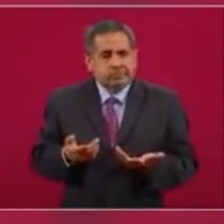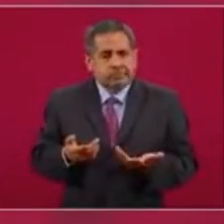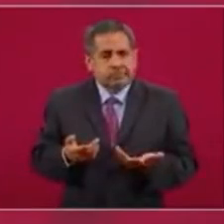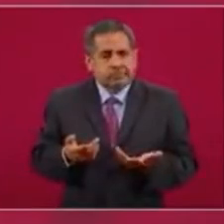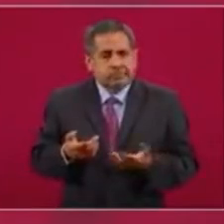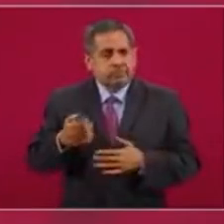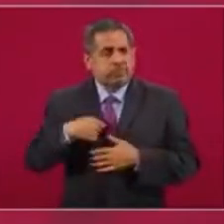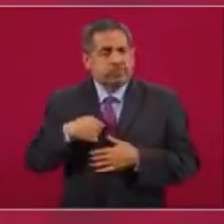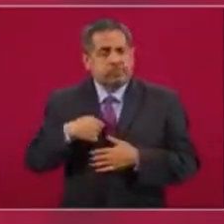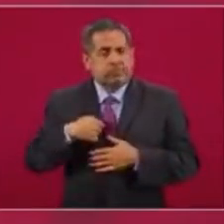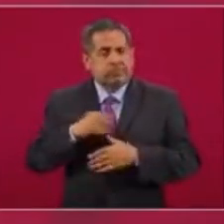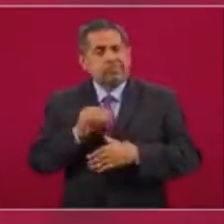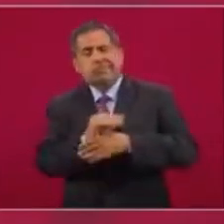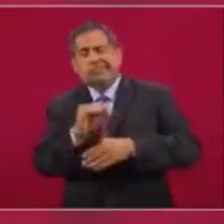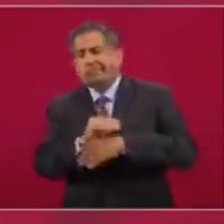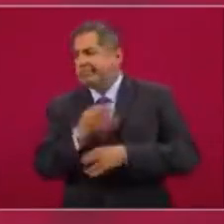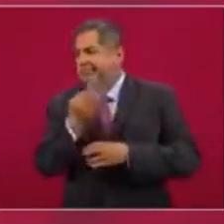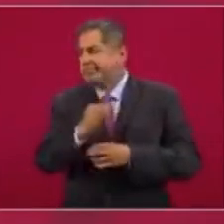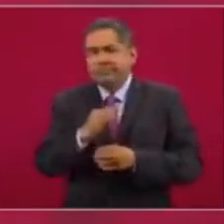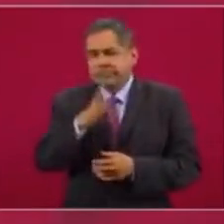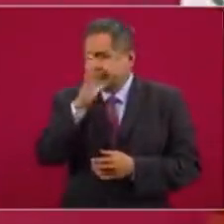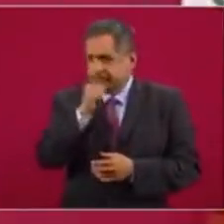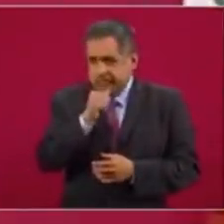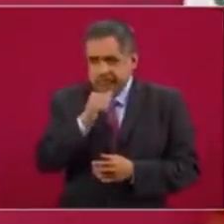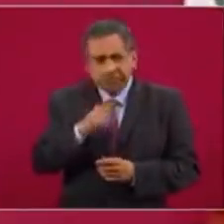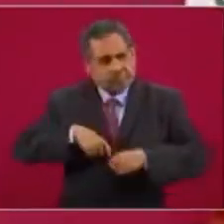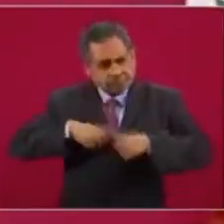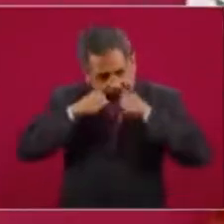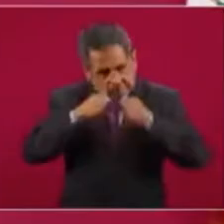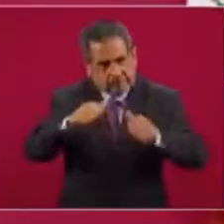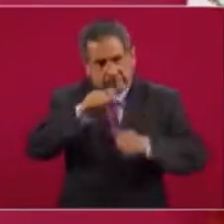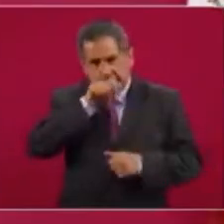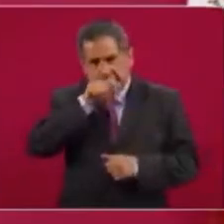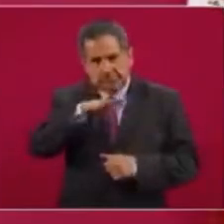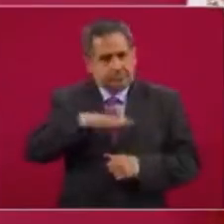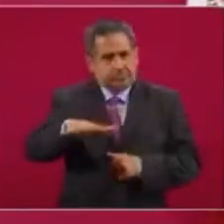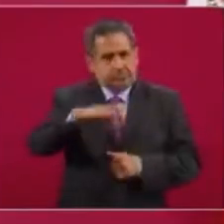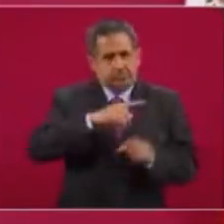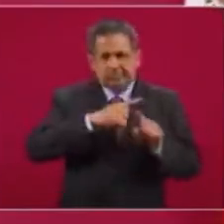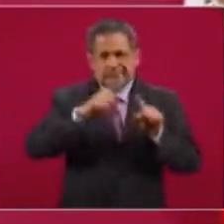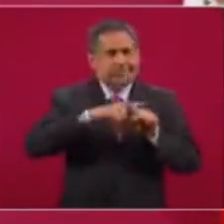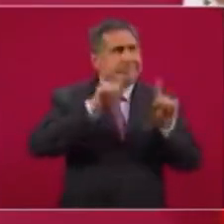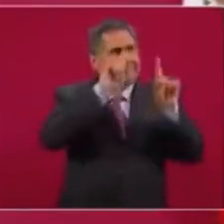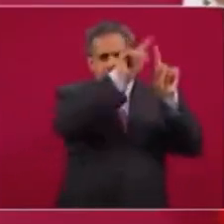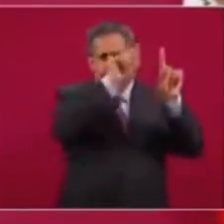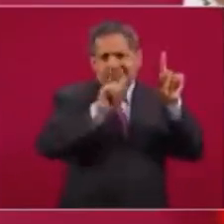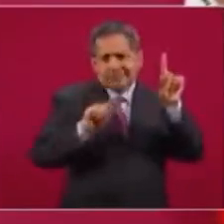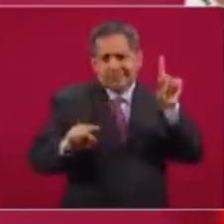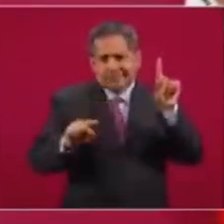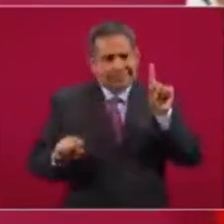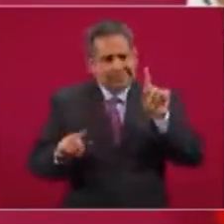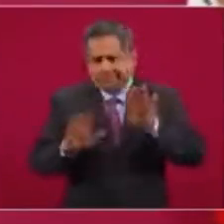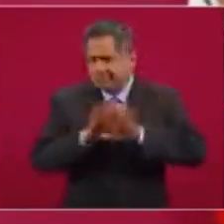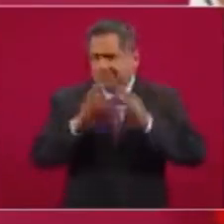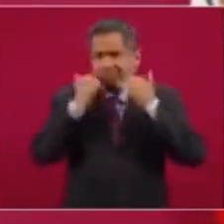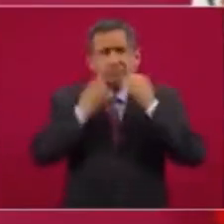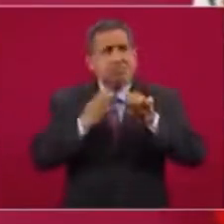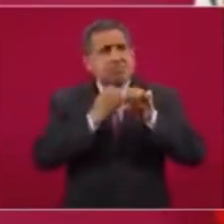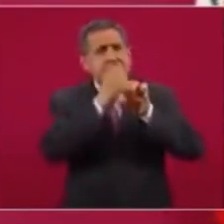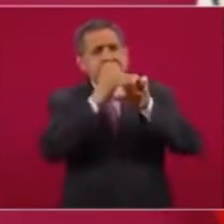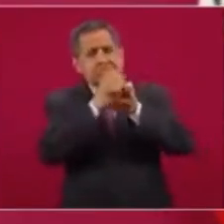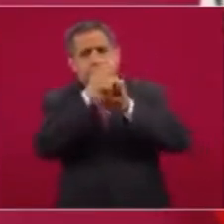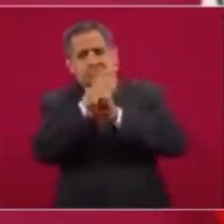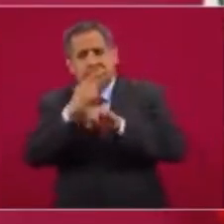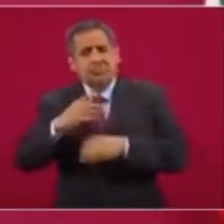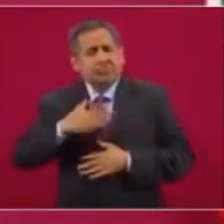voy a darle la espalda al pueblo de Jalisco? En todos lados, en cualquier estado, tengo